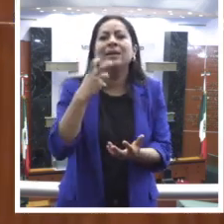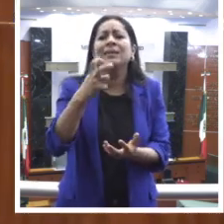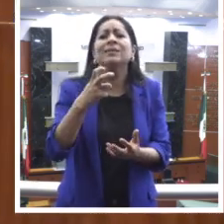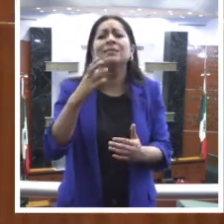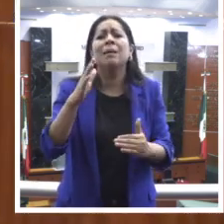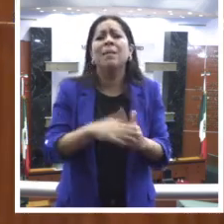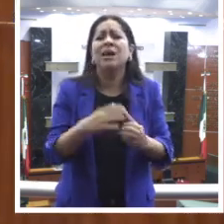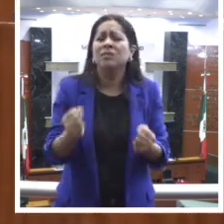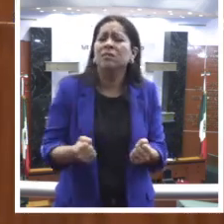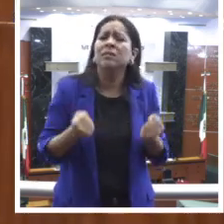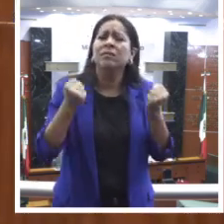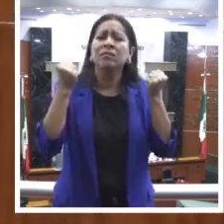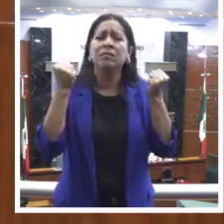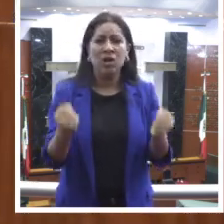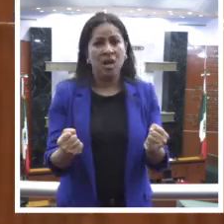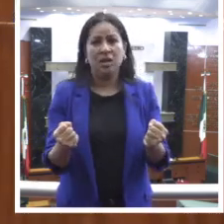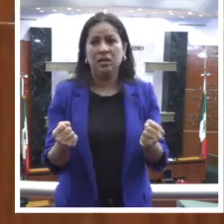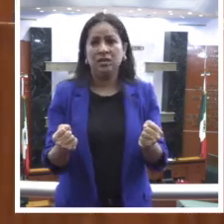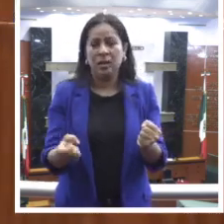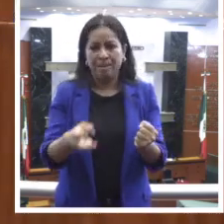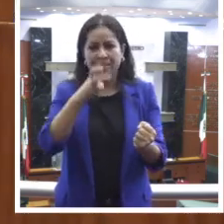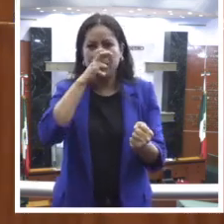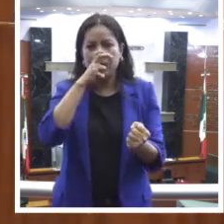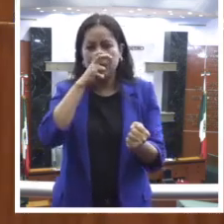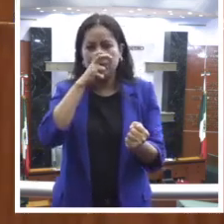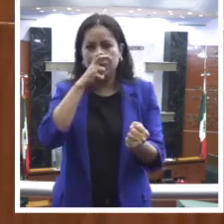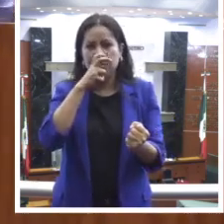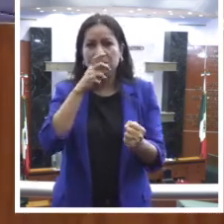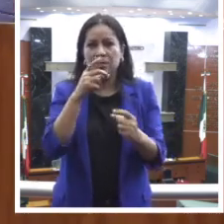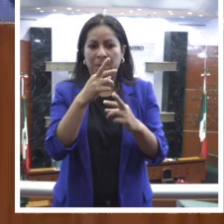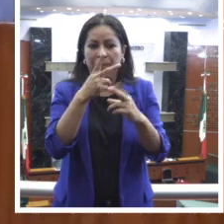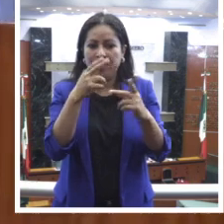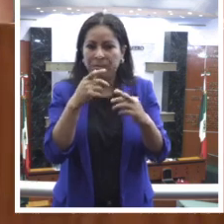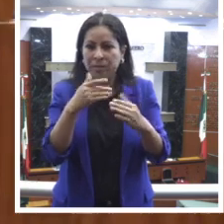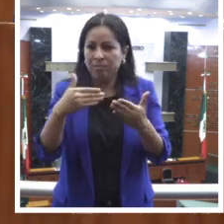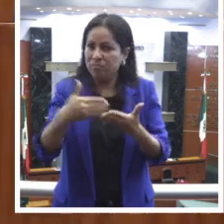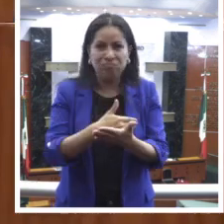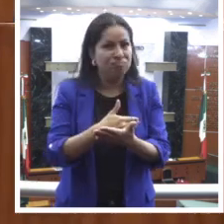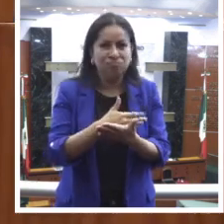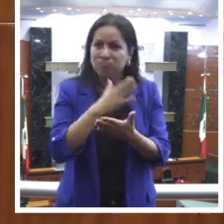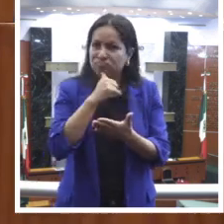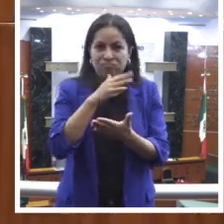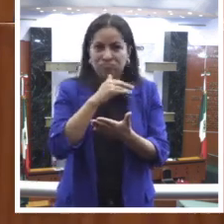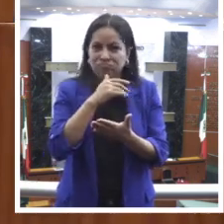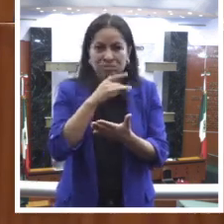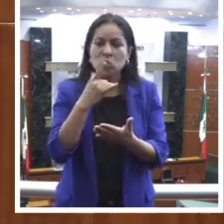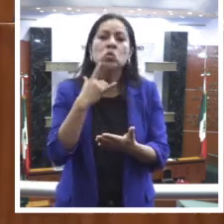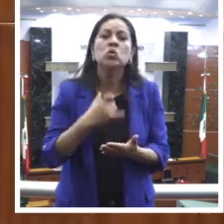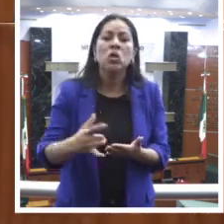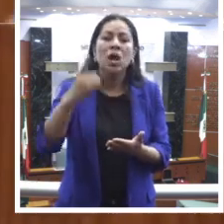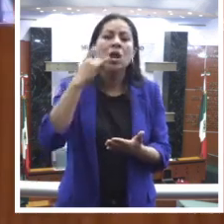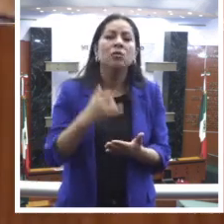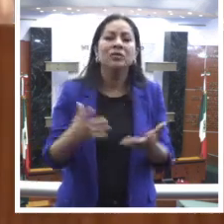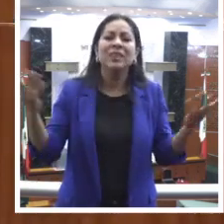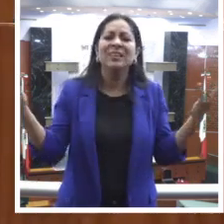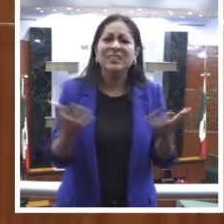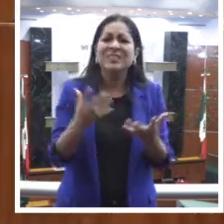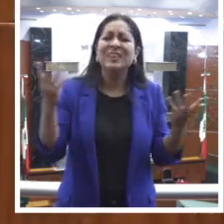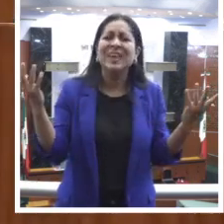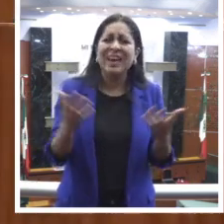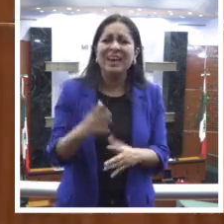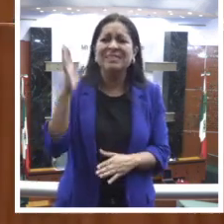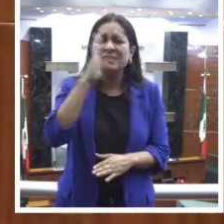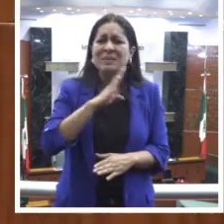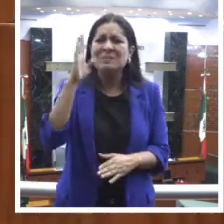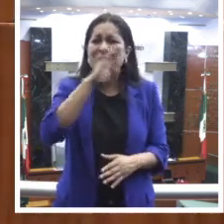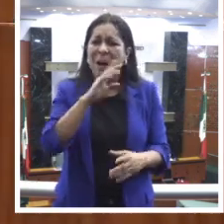más robusta y más impenetrable y de una gran lucha a los que generan daño y causan daño y